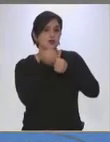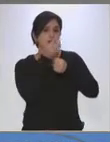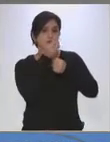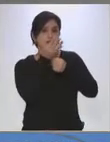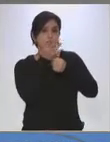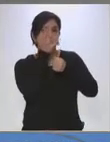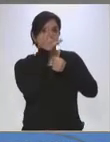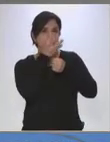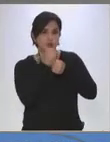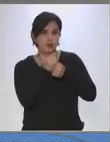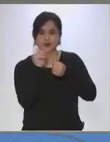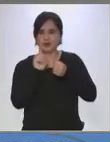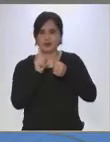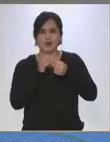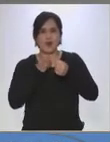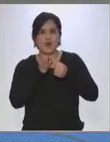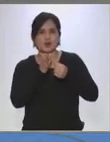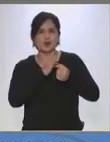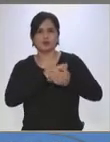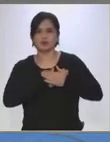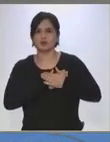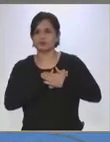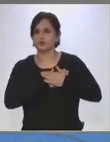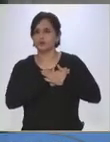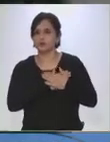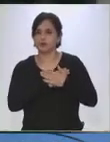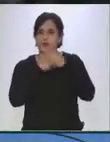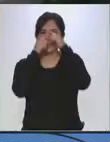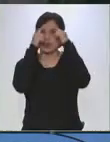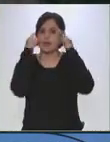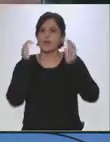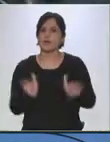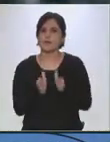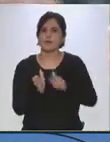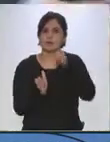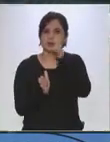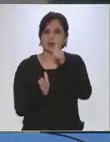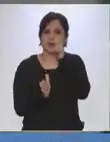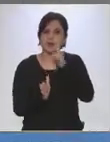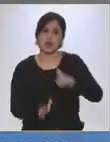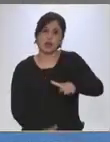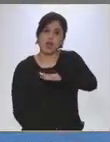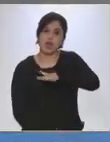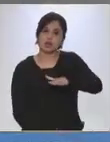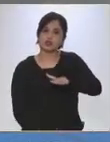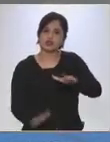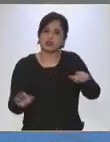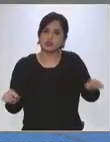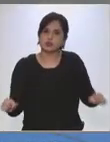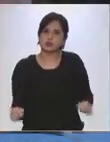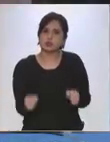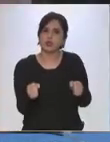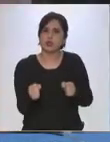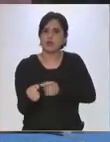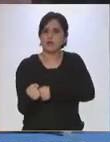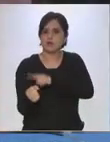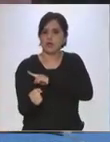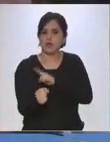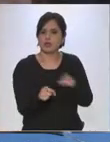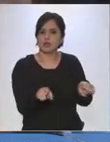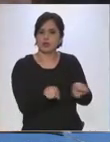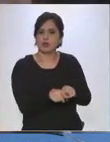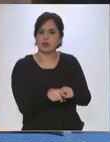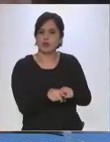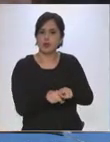sigue prendida en la pasión y el esfuerzo diario la sociedad de remar con fuerza como lo hace nuestra medallista catering